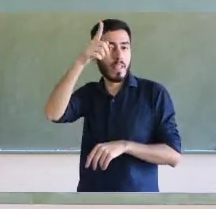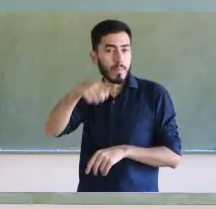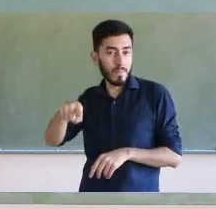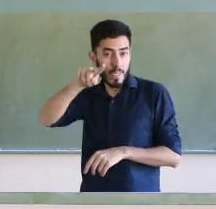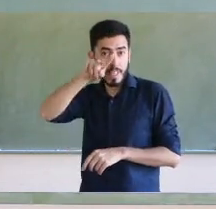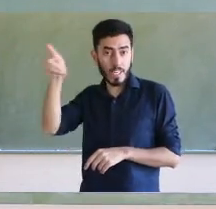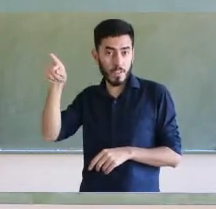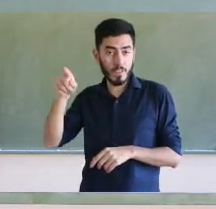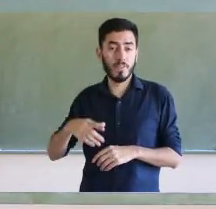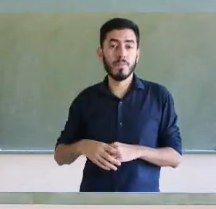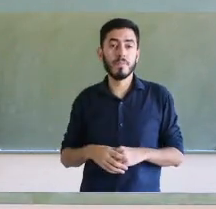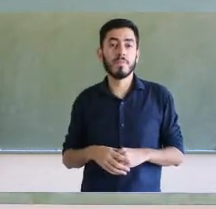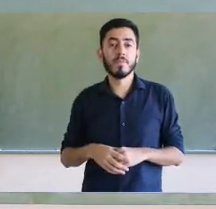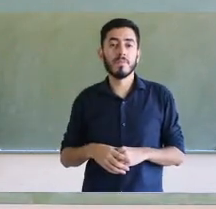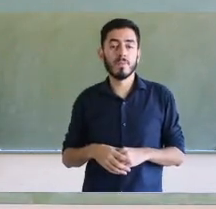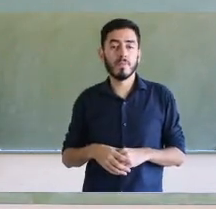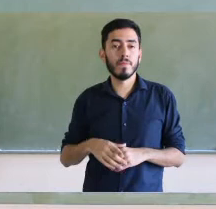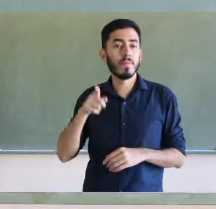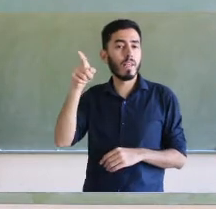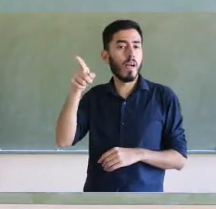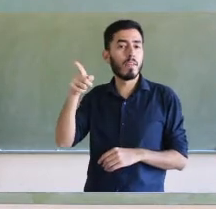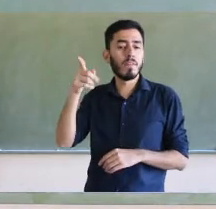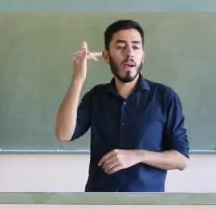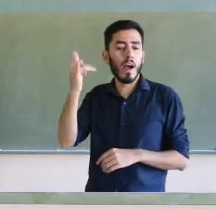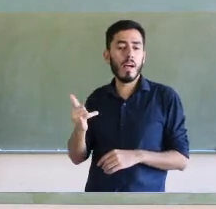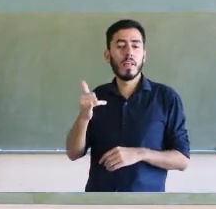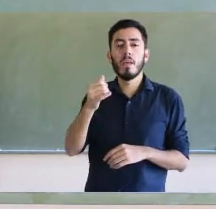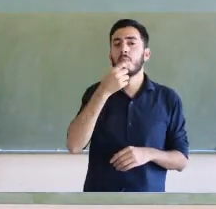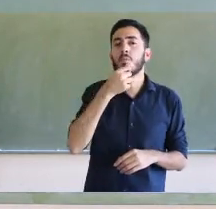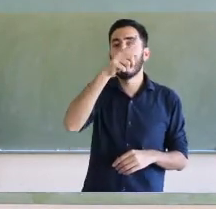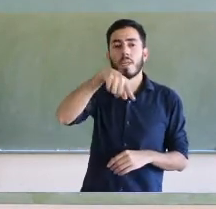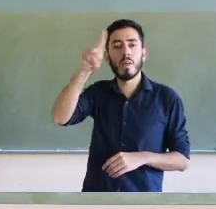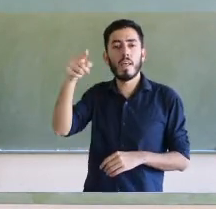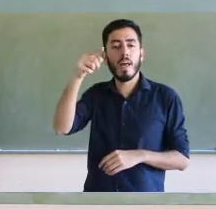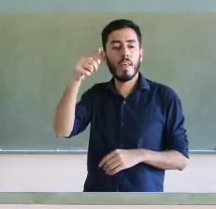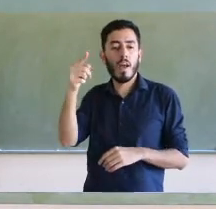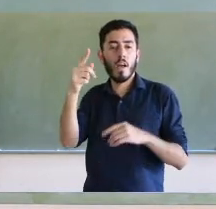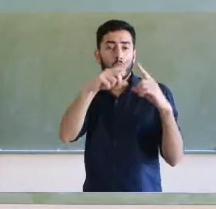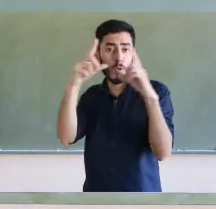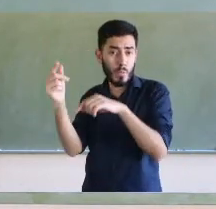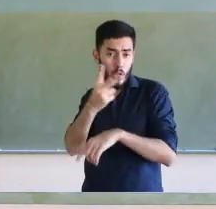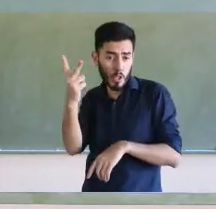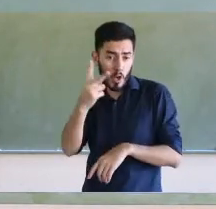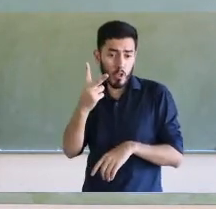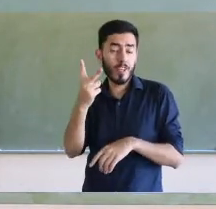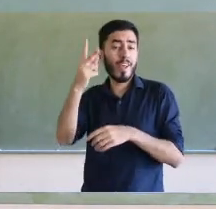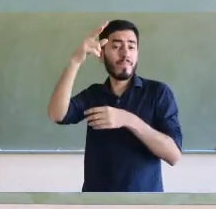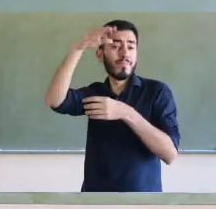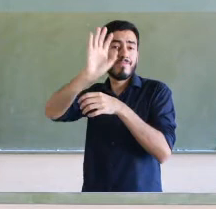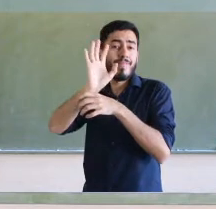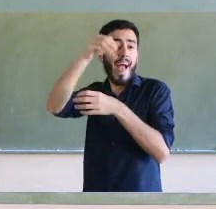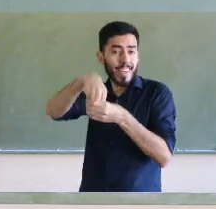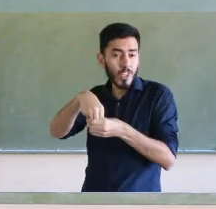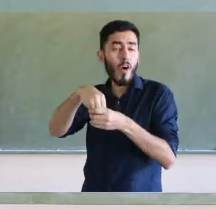propiedades que cumple la radicación. Y en este caso tenemos la raíz cuadrada de dos números que dentro de la raíz se están